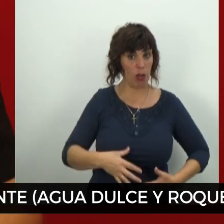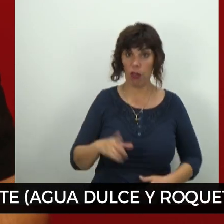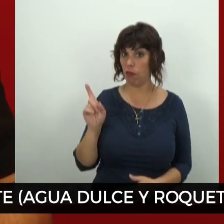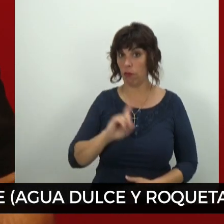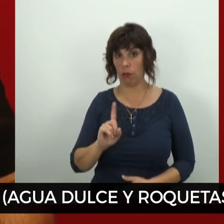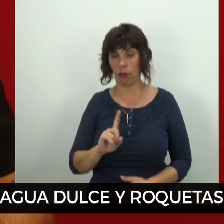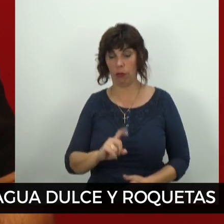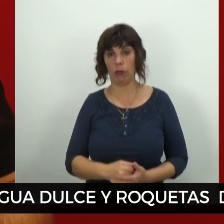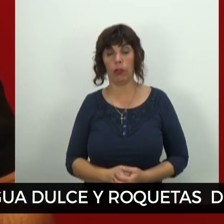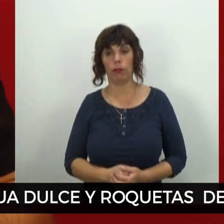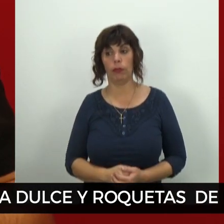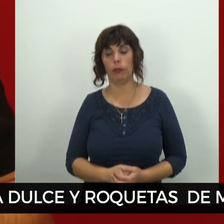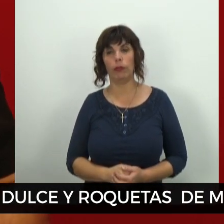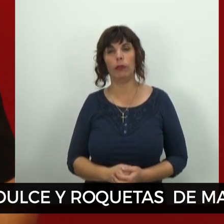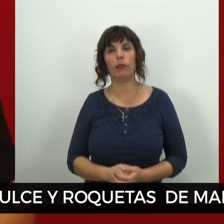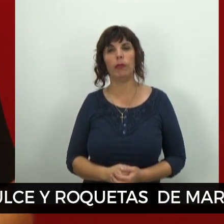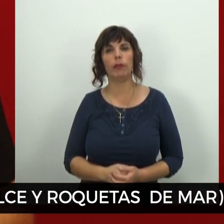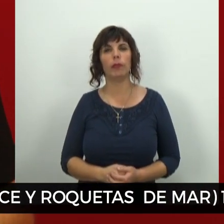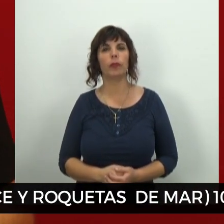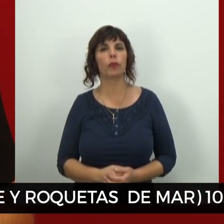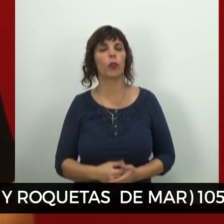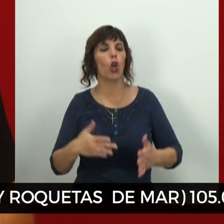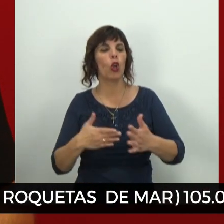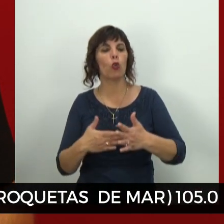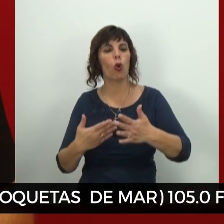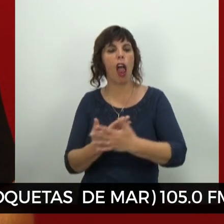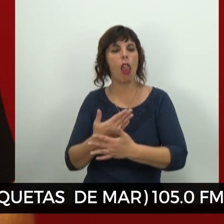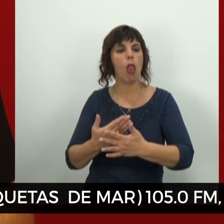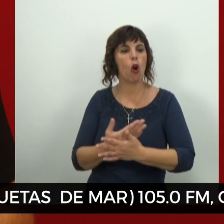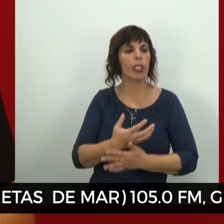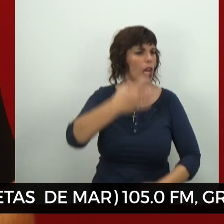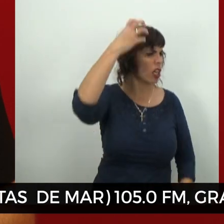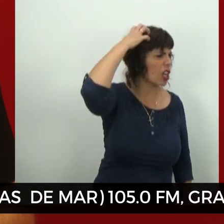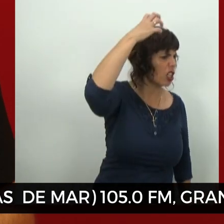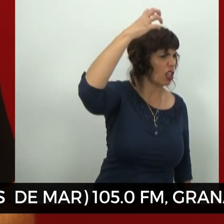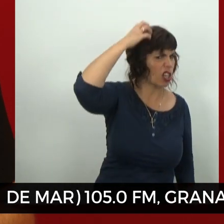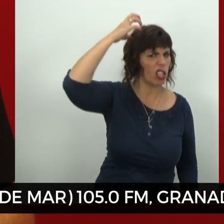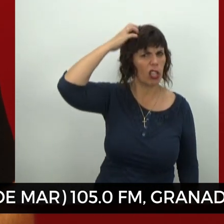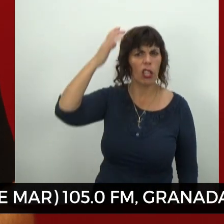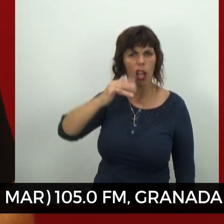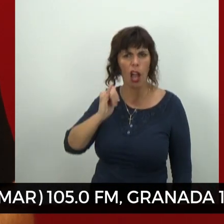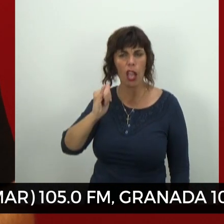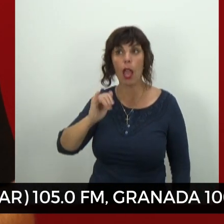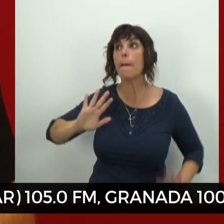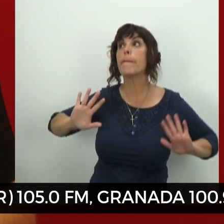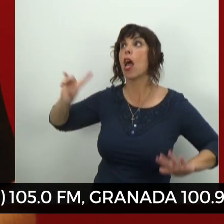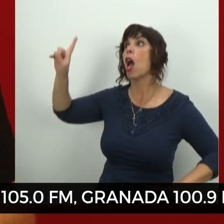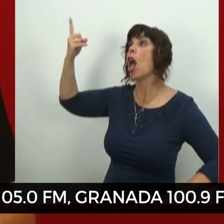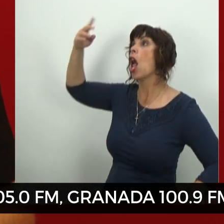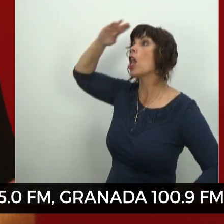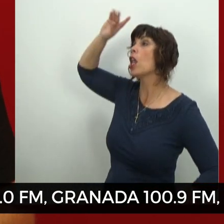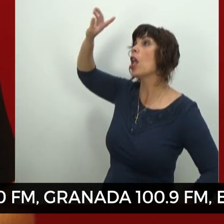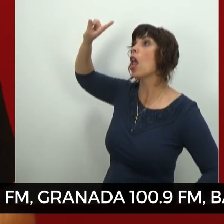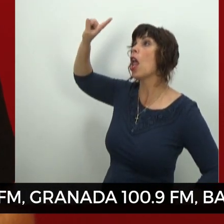Es cuando dice la Biblia, y en los días de estos reyes, el Dios del cielo